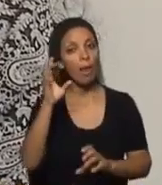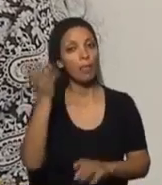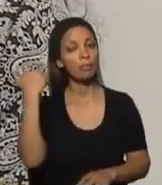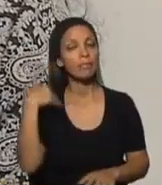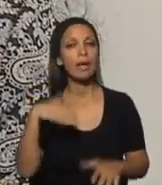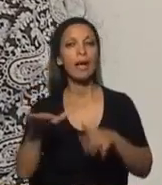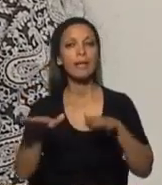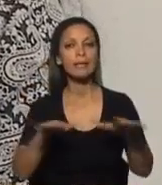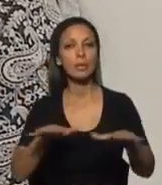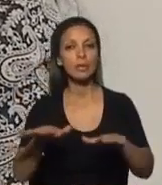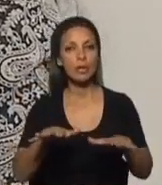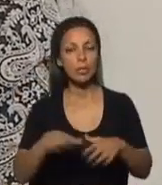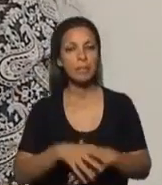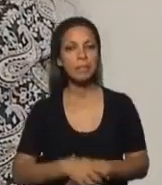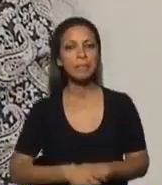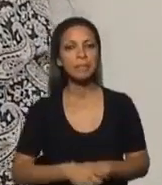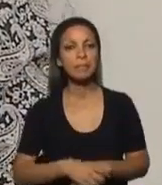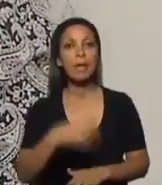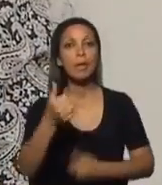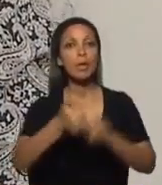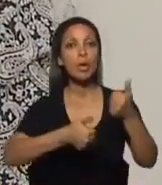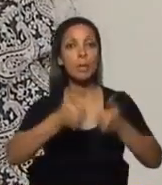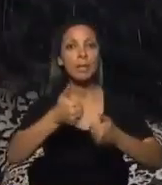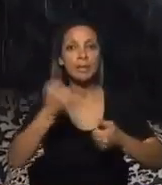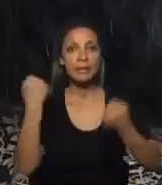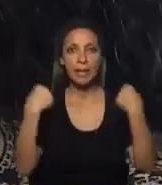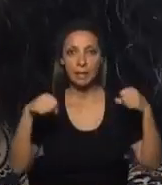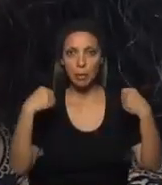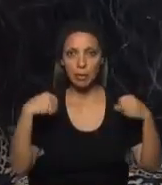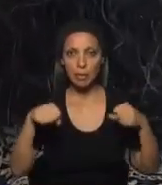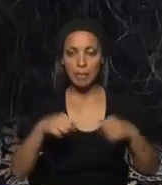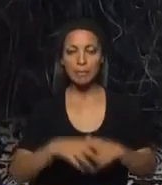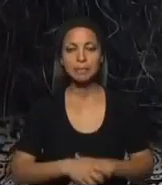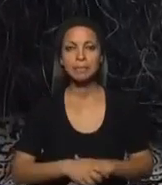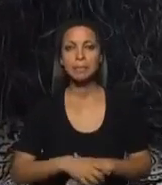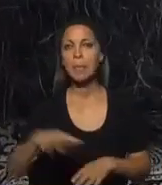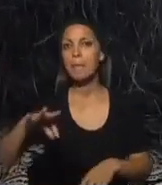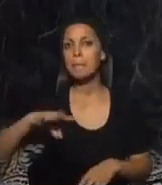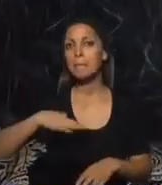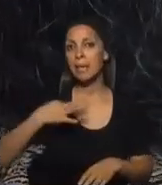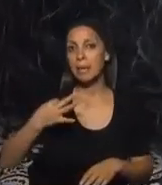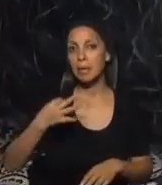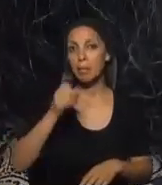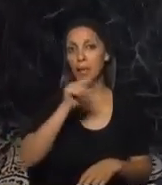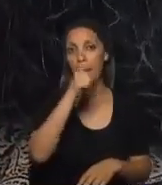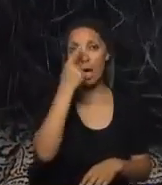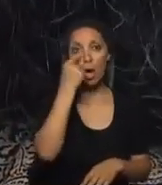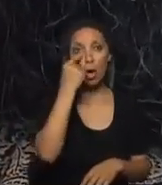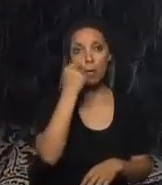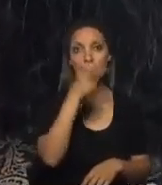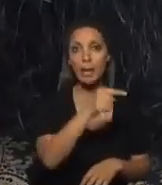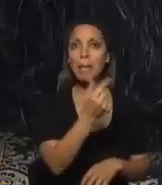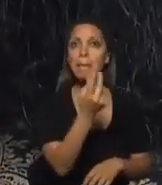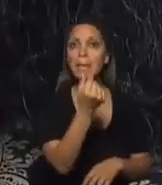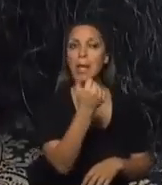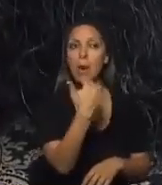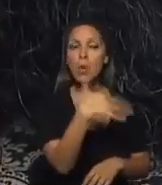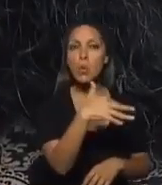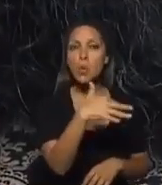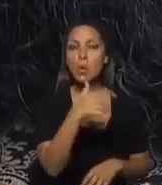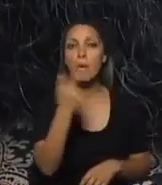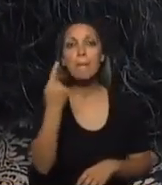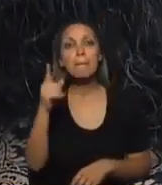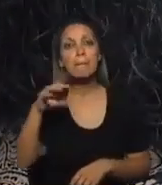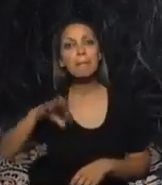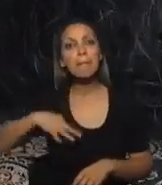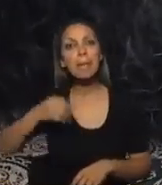situación en la cual había una competencia deportiva y el premio a los varones era un premio de dinero importante, pero el premio a las